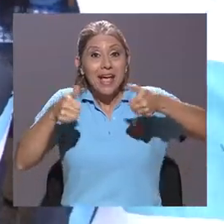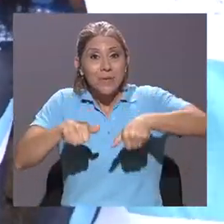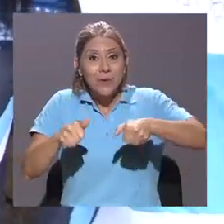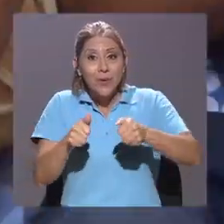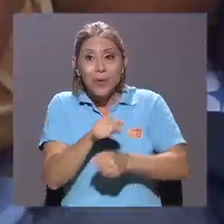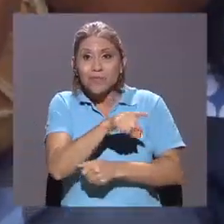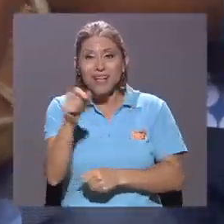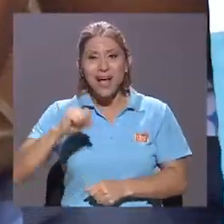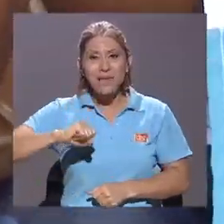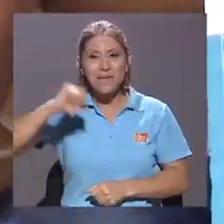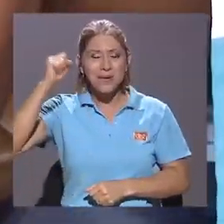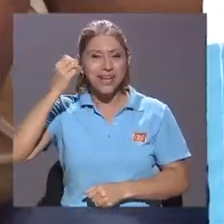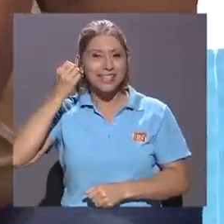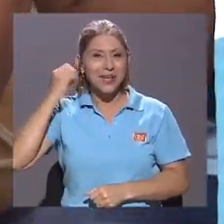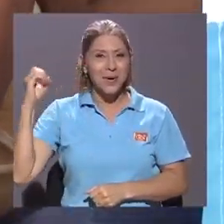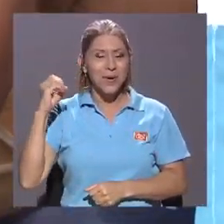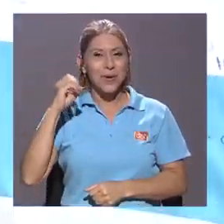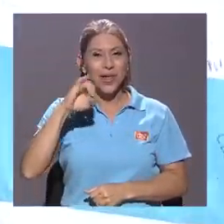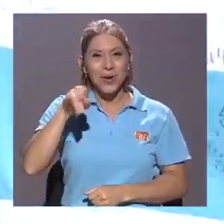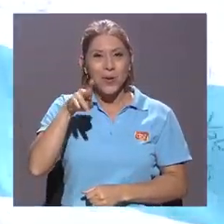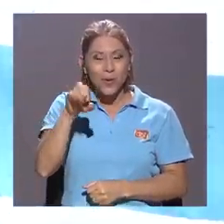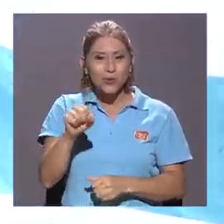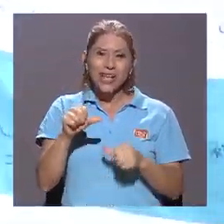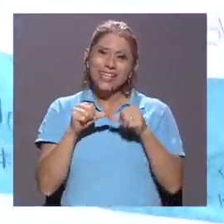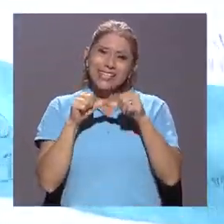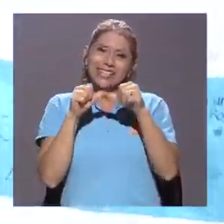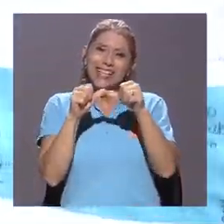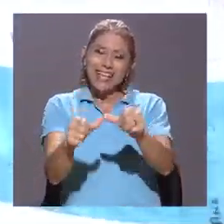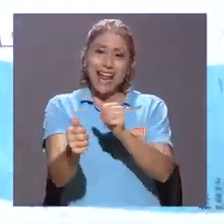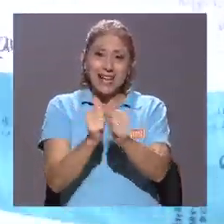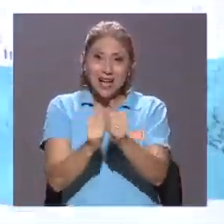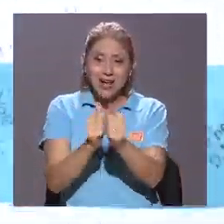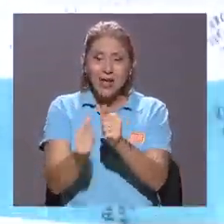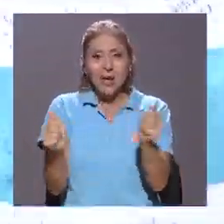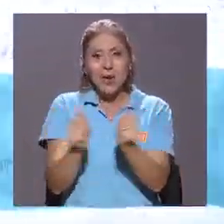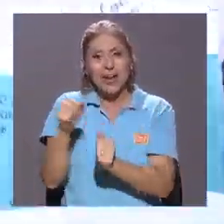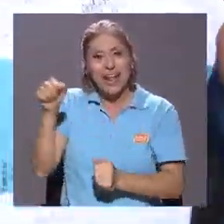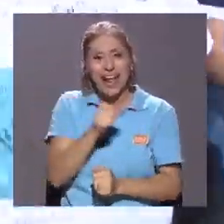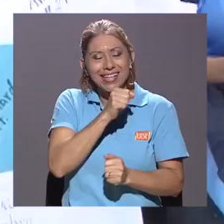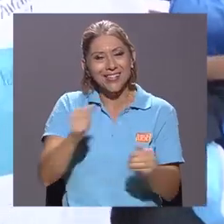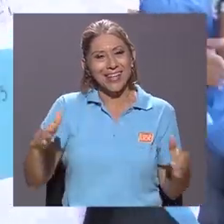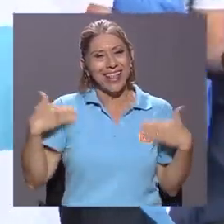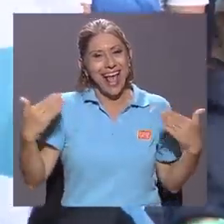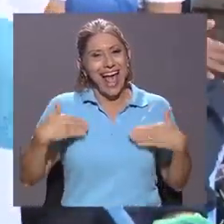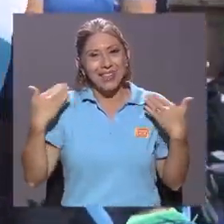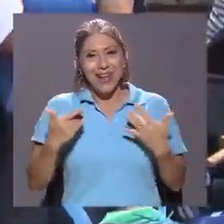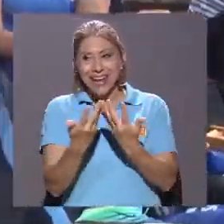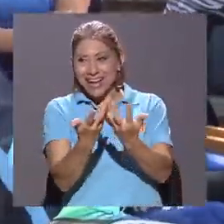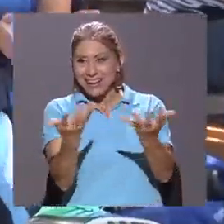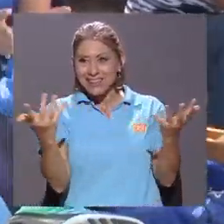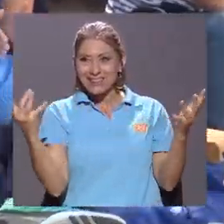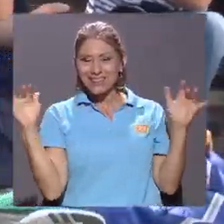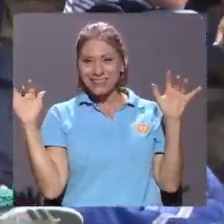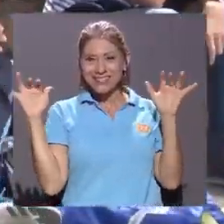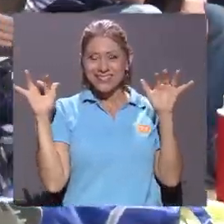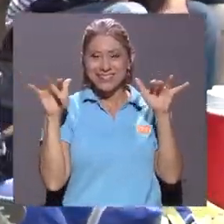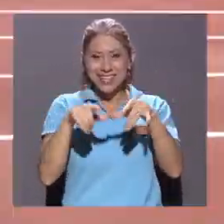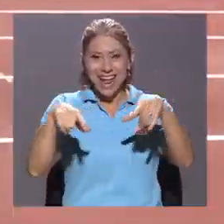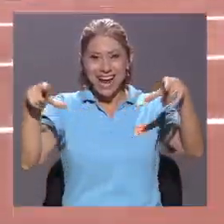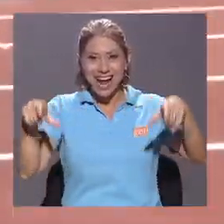campeonas de oro en Juncos, seguirán llevando a los torneos la canción que tanto alegra las graderías y la cancha.